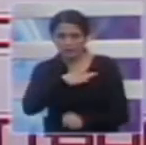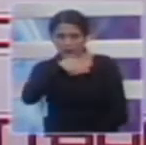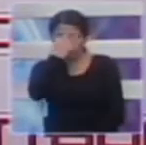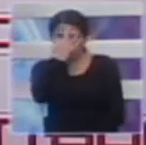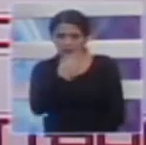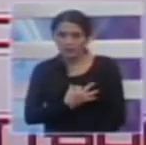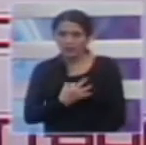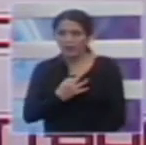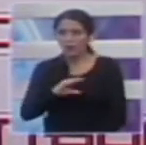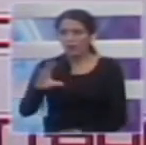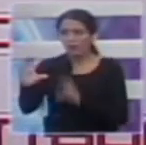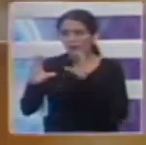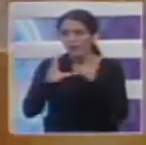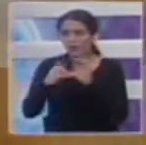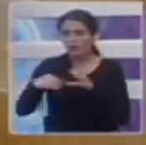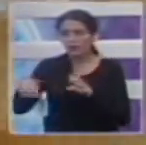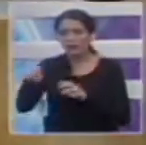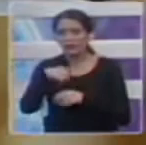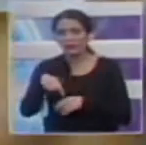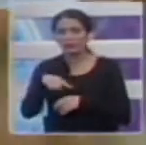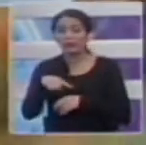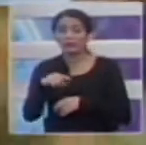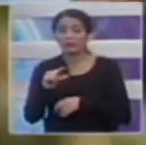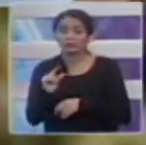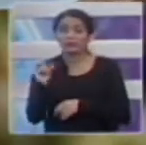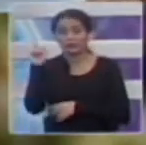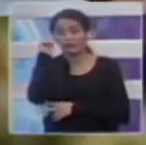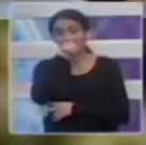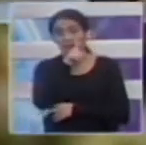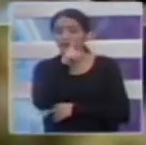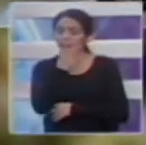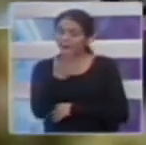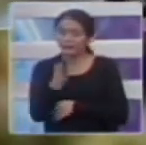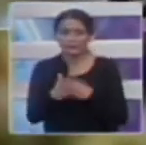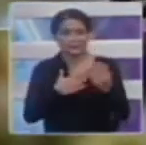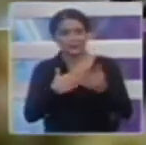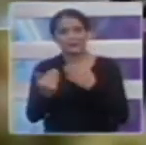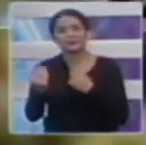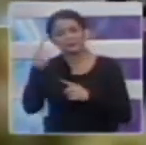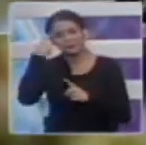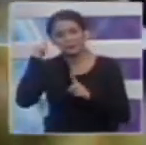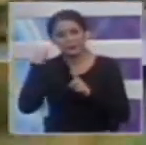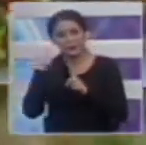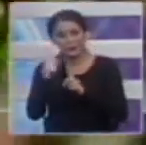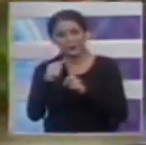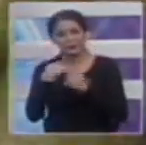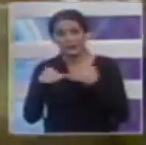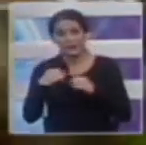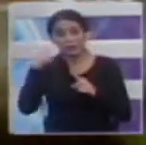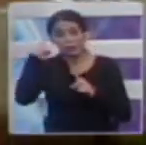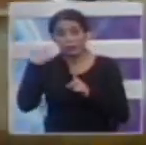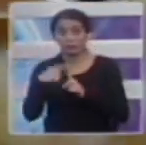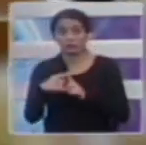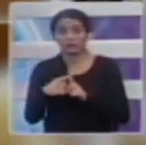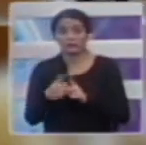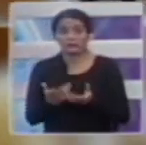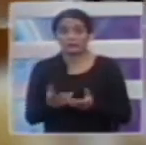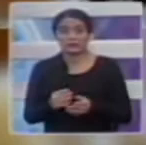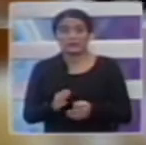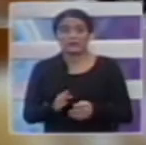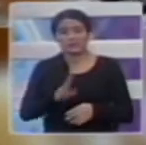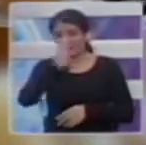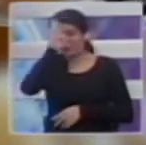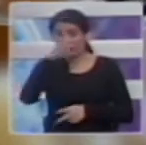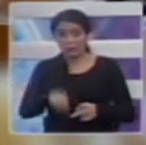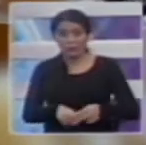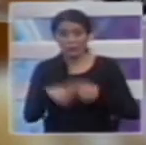sinceridad para que realmente las cosas puedan seguir adelante y ponerle mucha fuerza y voluntad, porque al principio es difícil, pero